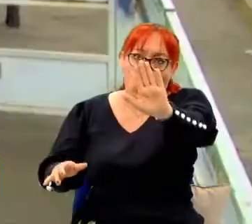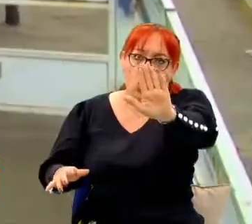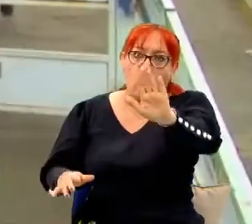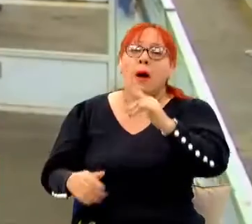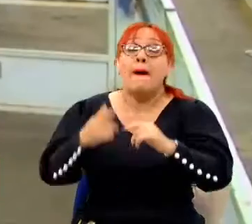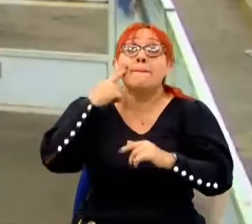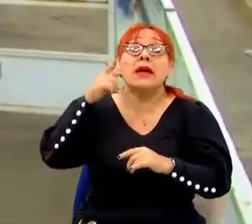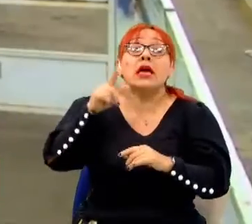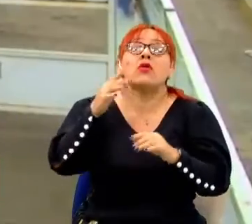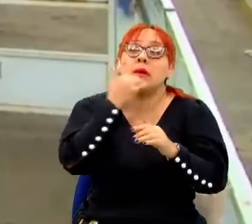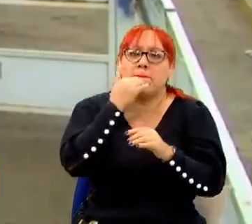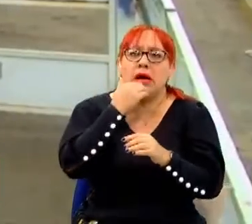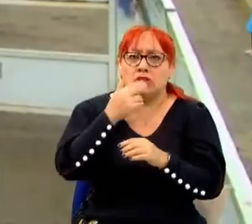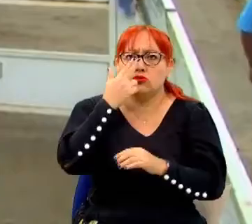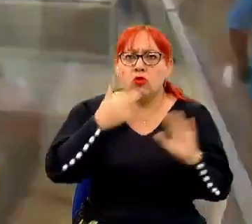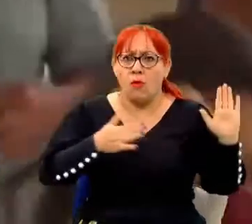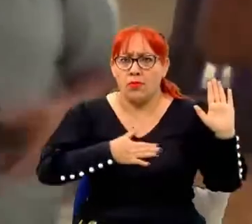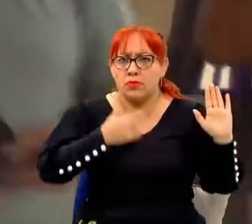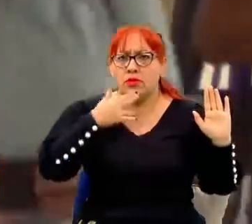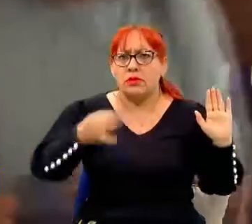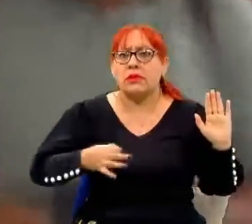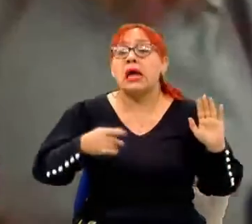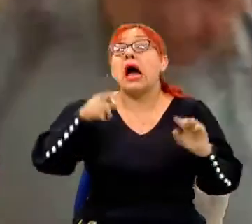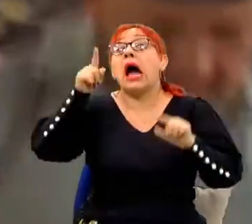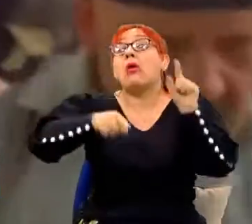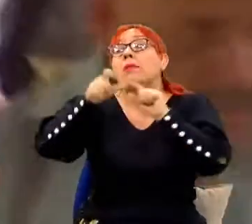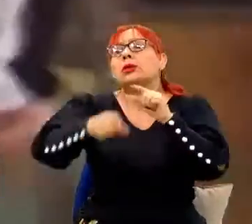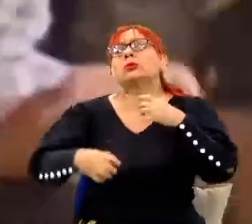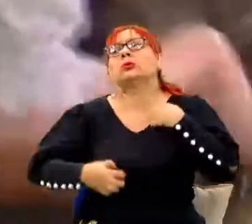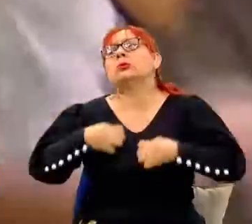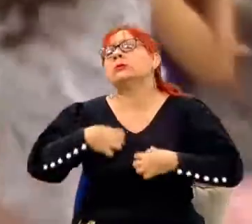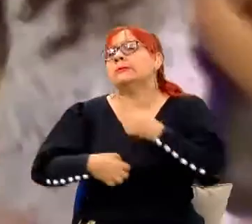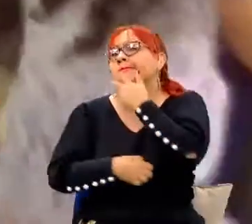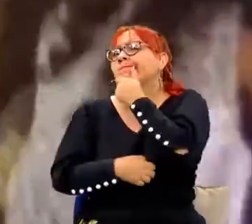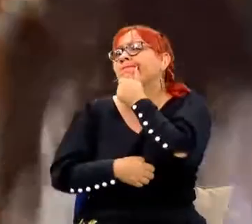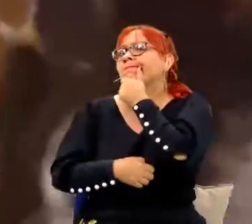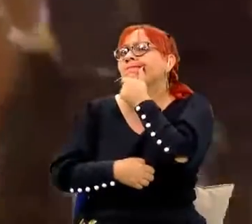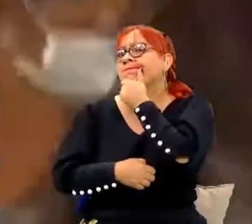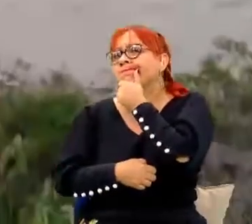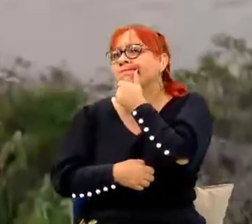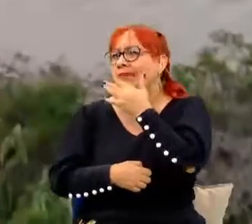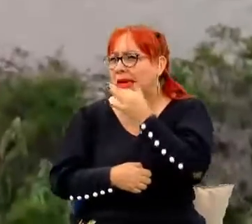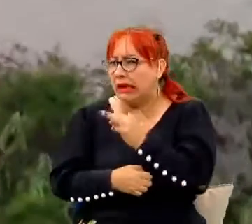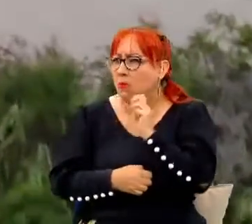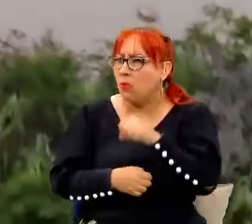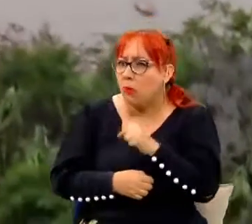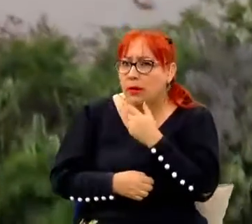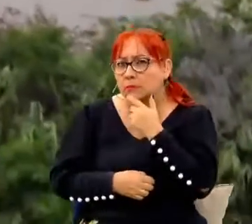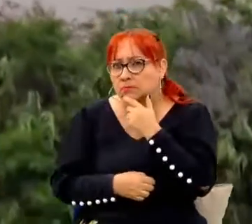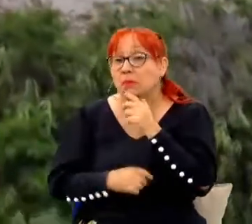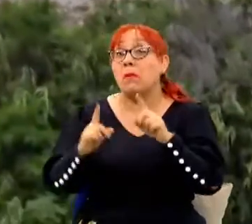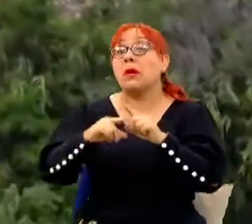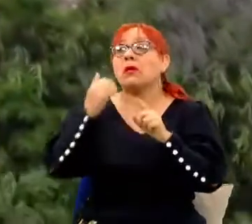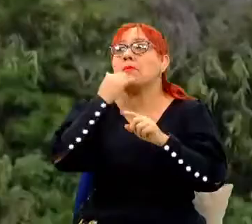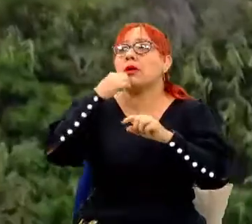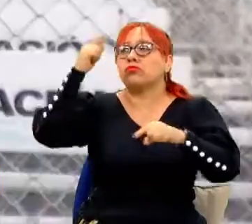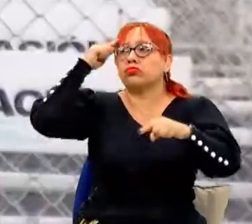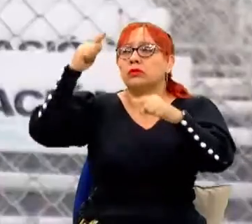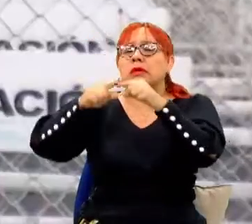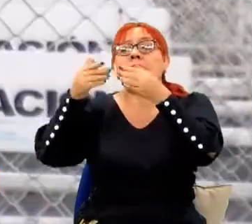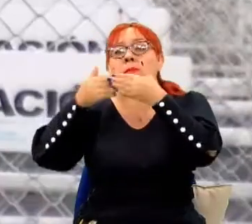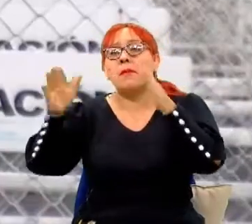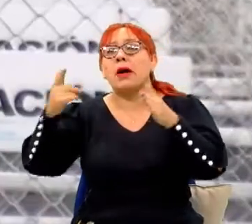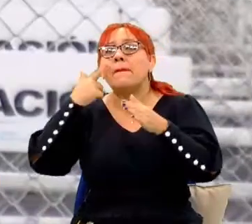los ministros presentes en Cúcuta. Aunque hay temor y también escepticismo por parte de algunos gremios, pero el primer paso es la apertura